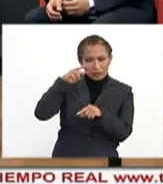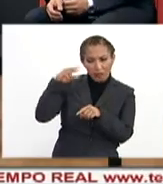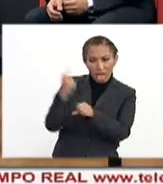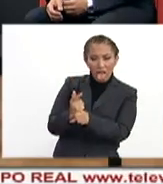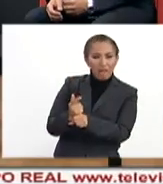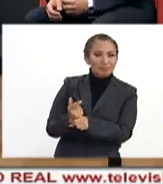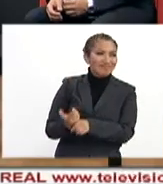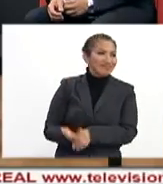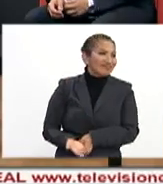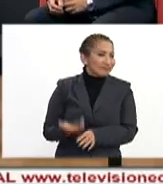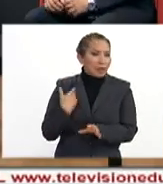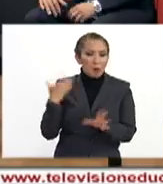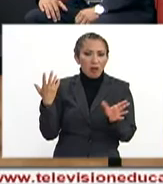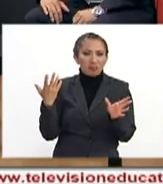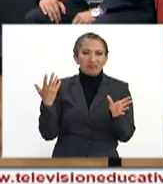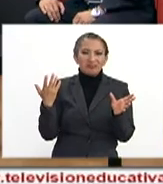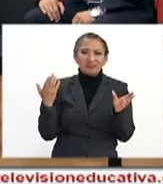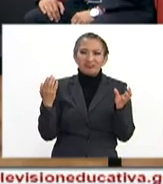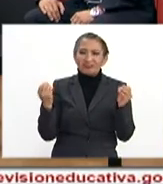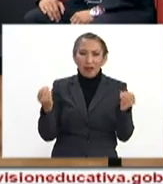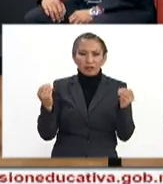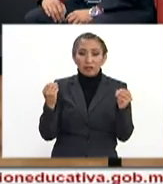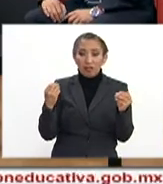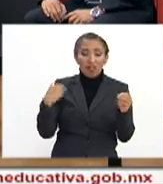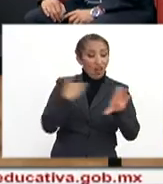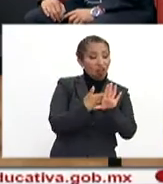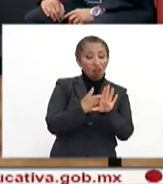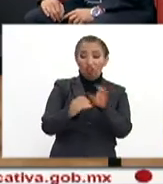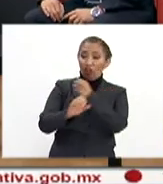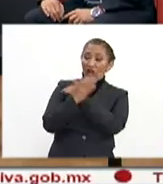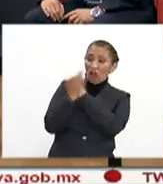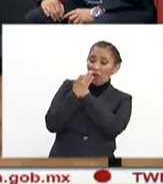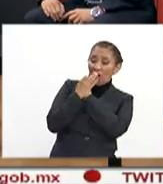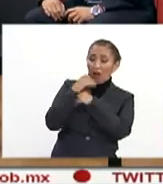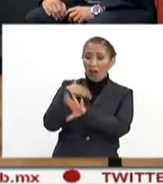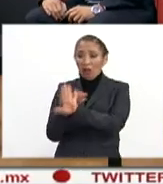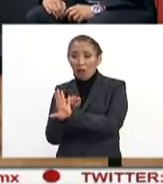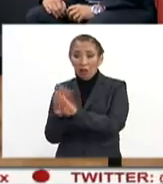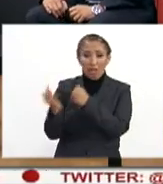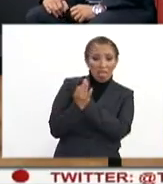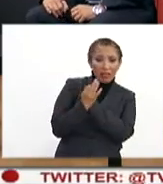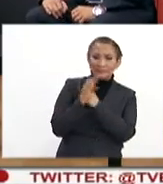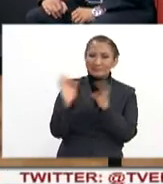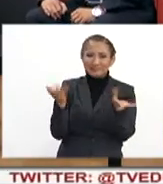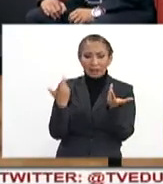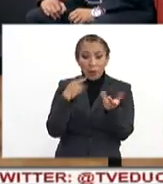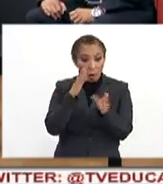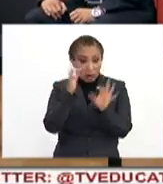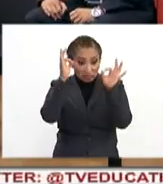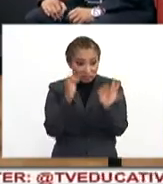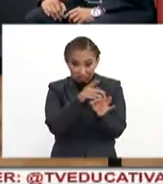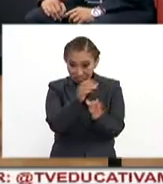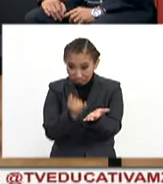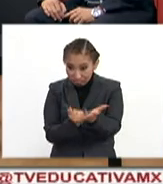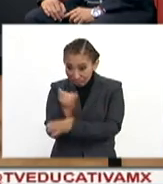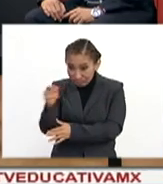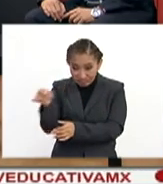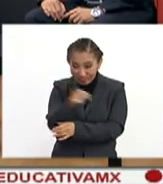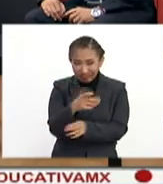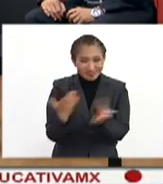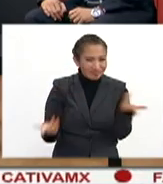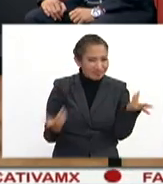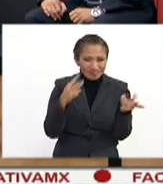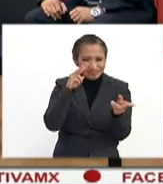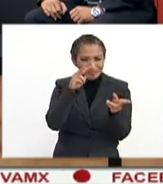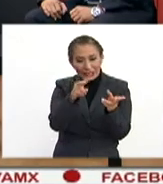poco masivo defensa y ataques, no había en particular alguien que no fue